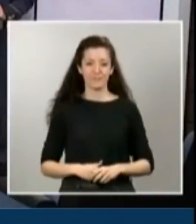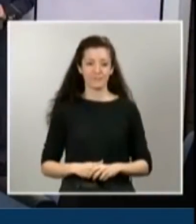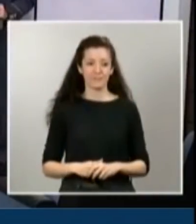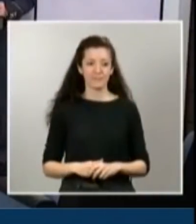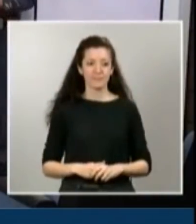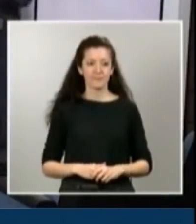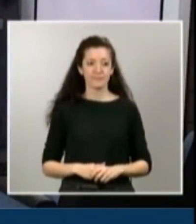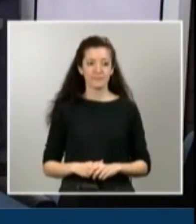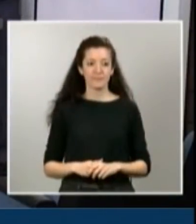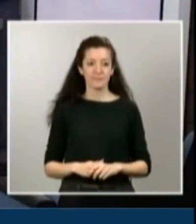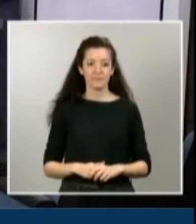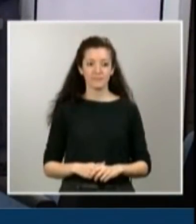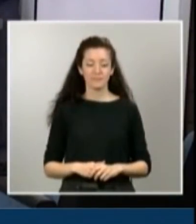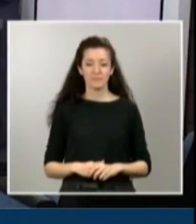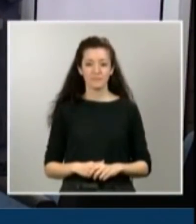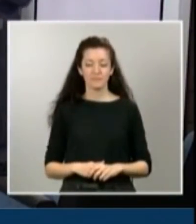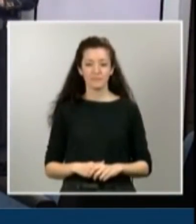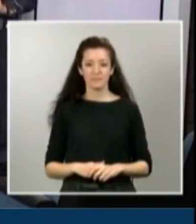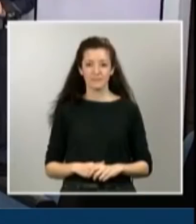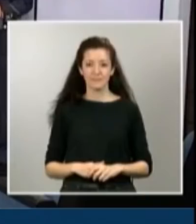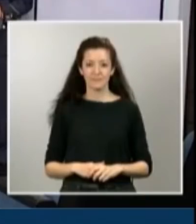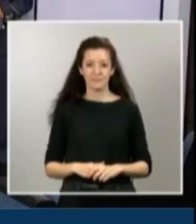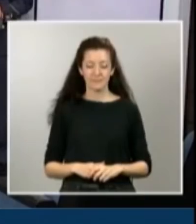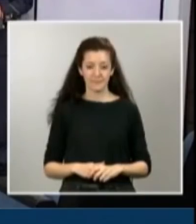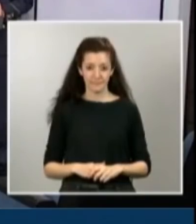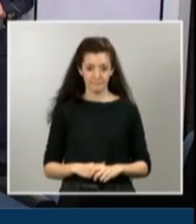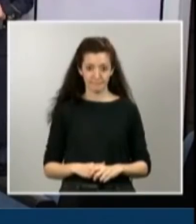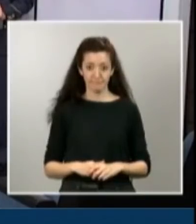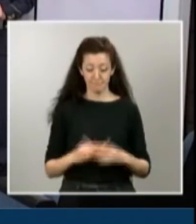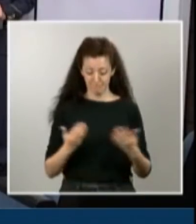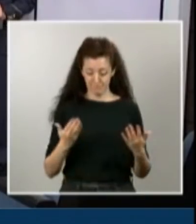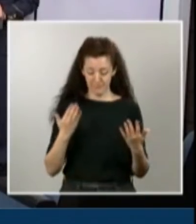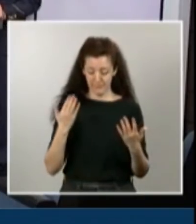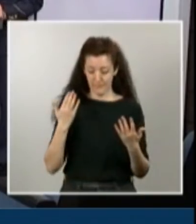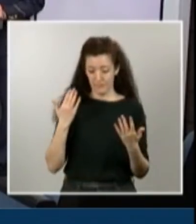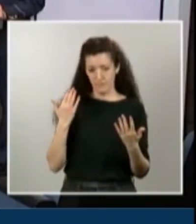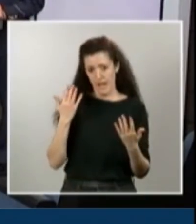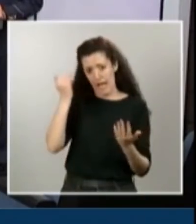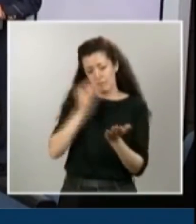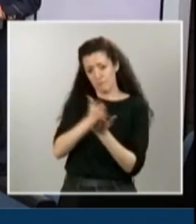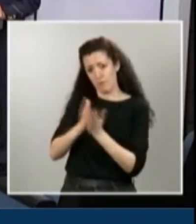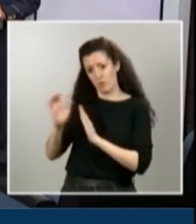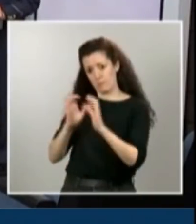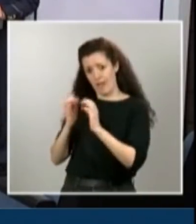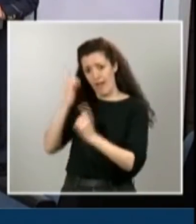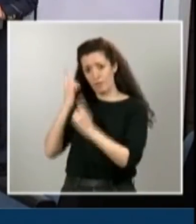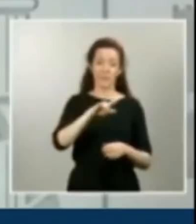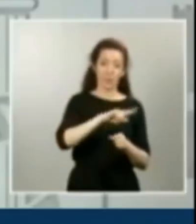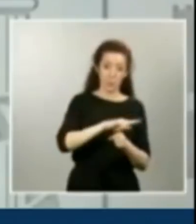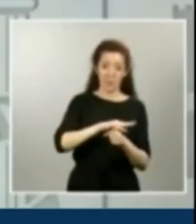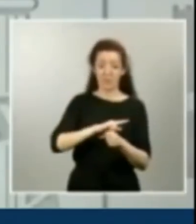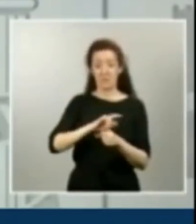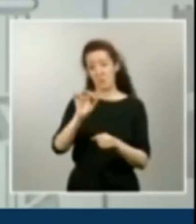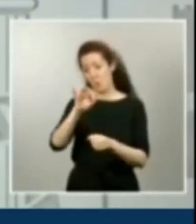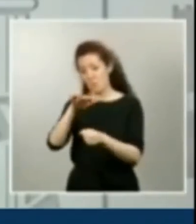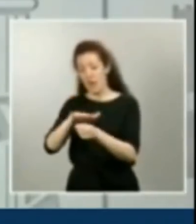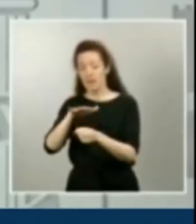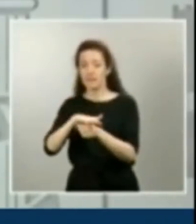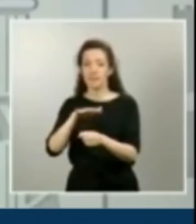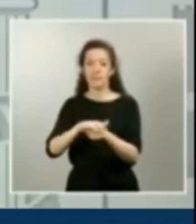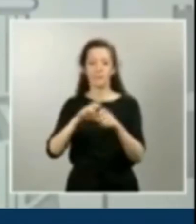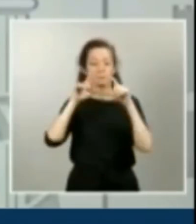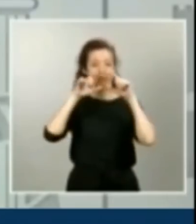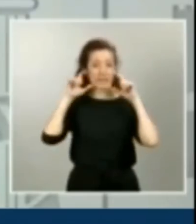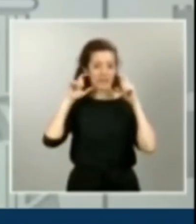toda esa gente? Son servidores del Estado, gente entregada, incluso ellos son a veces víctimas del virus. Envuelto en la asepsia del